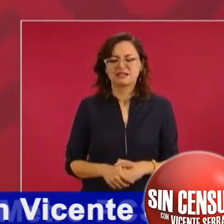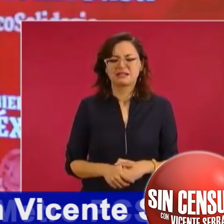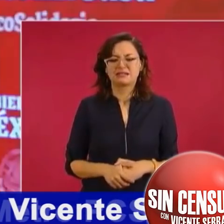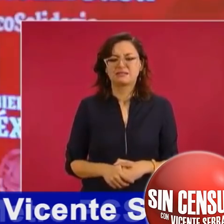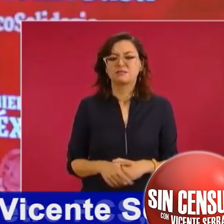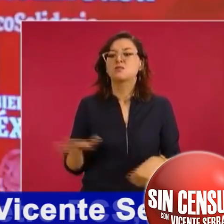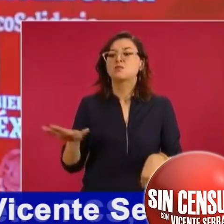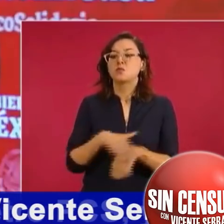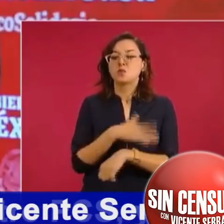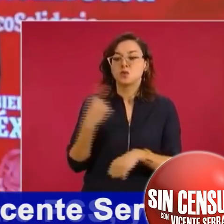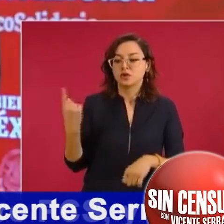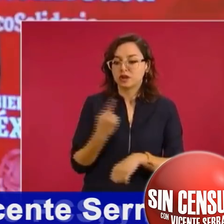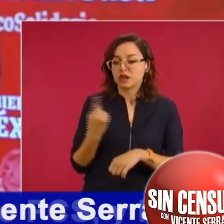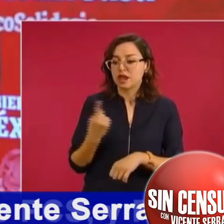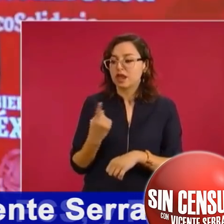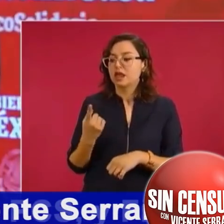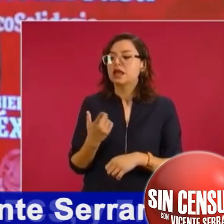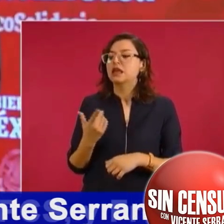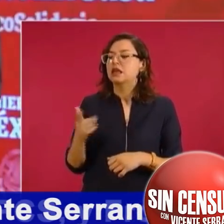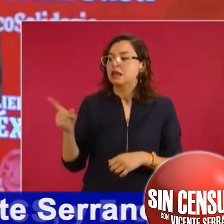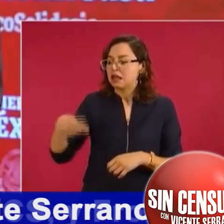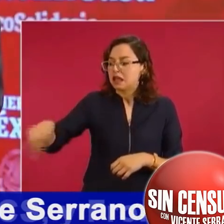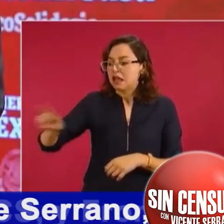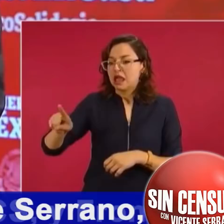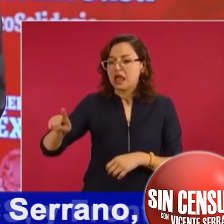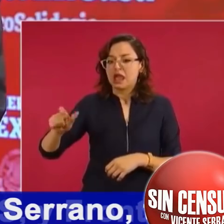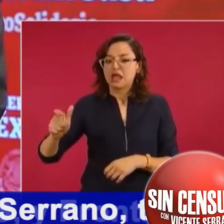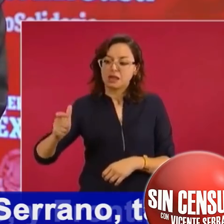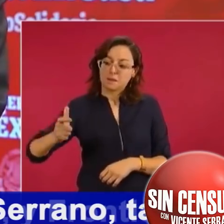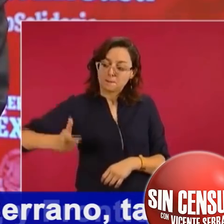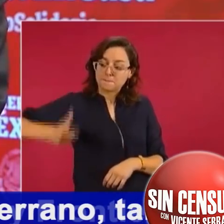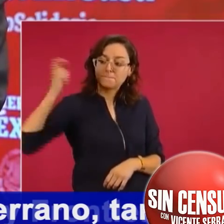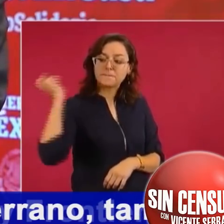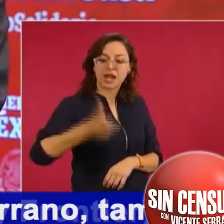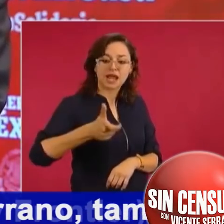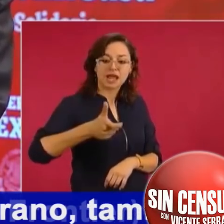va a devolver hasta copeteado.